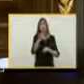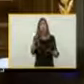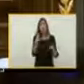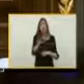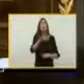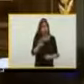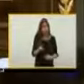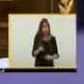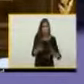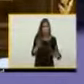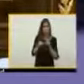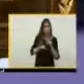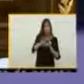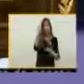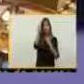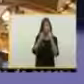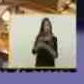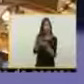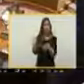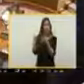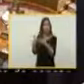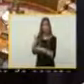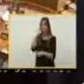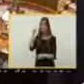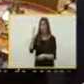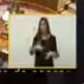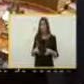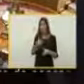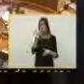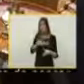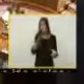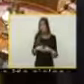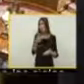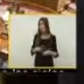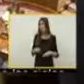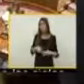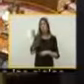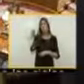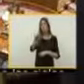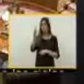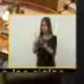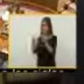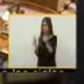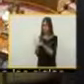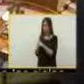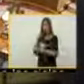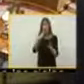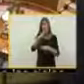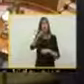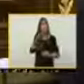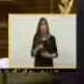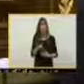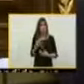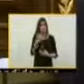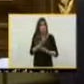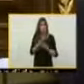Pepe PSOE, sí, pero en coalición... A ver, hay que meter en el... Puede haber un terremoto de Fuerza 10, ¿verdad? A ver, también. Sí, a ver.